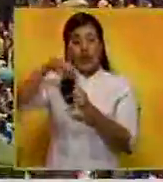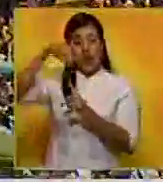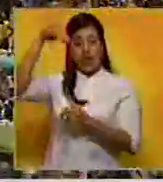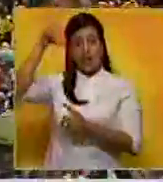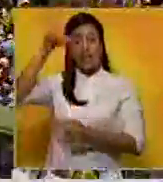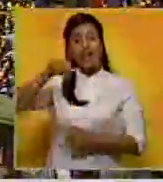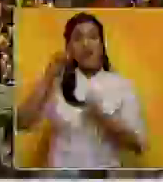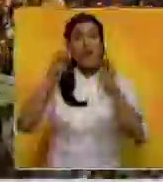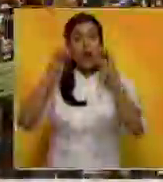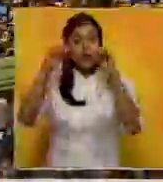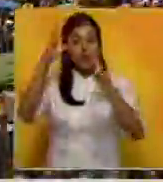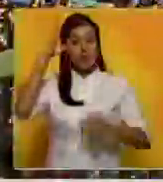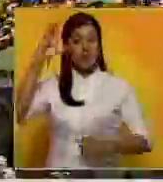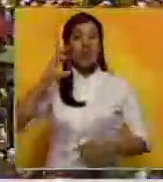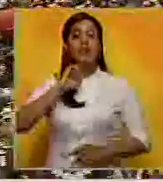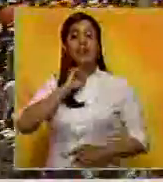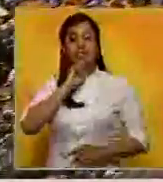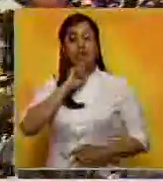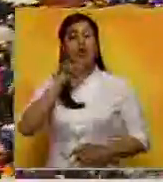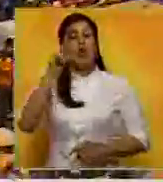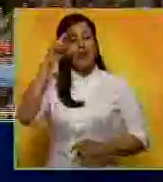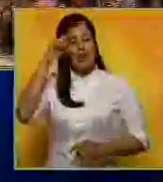tambir acá en la autopista Francisco Fajardo Néstor endrina